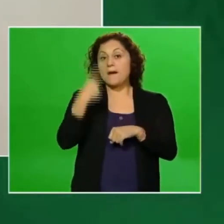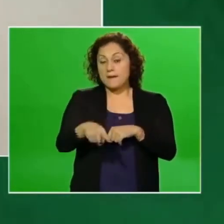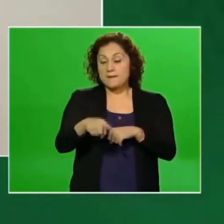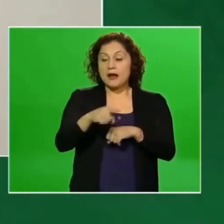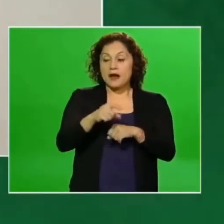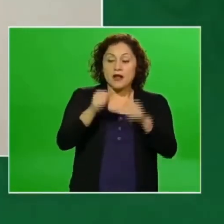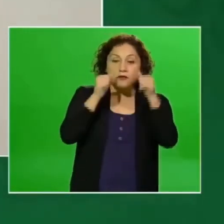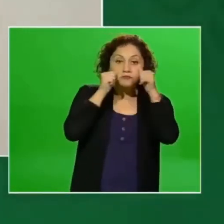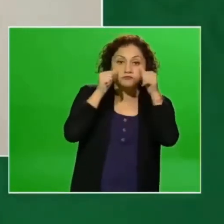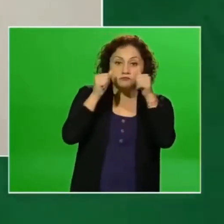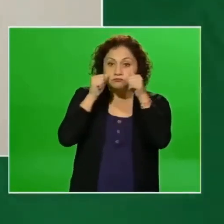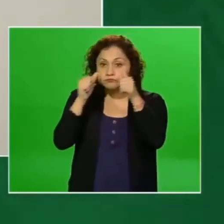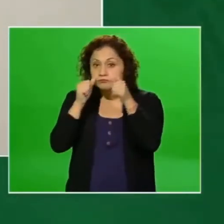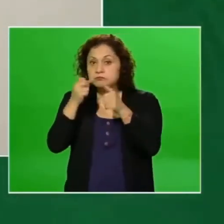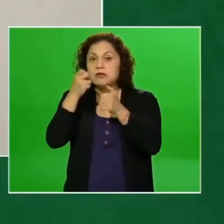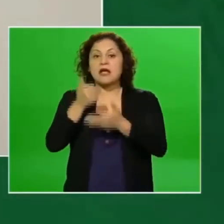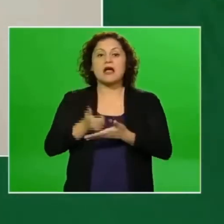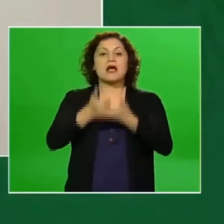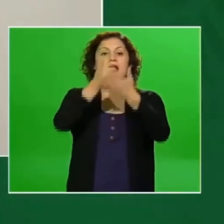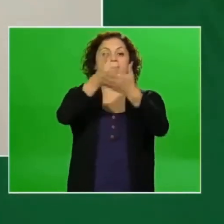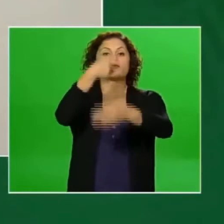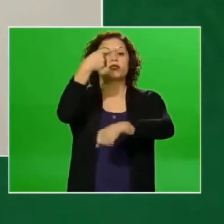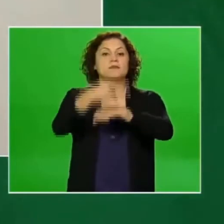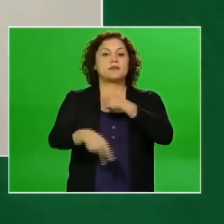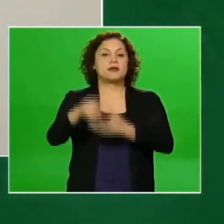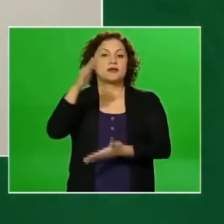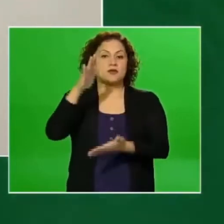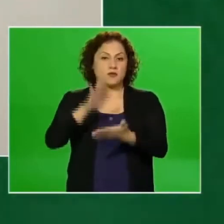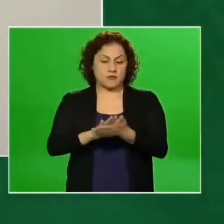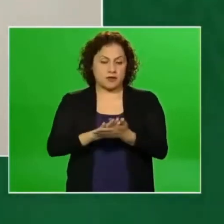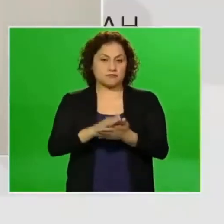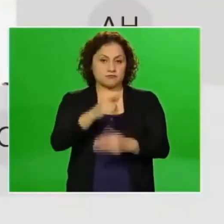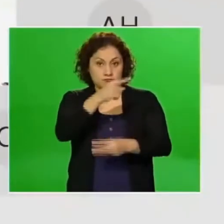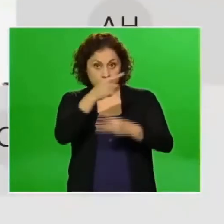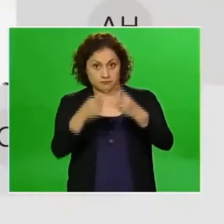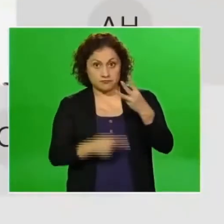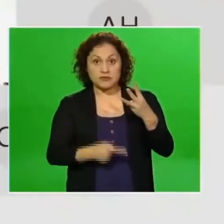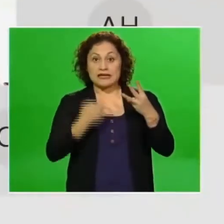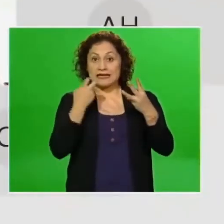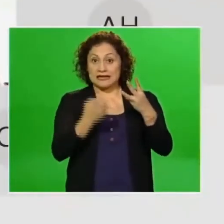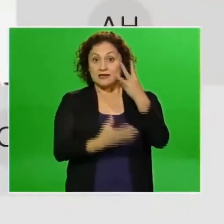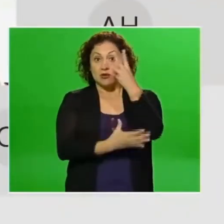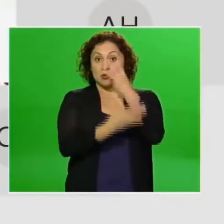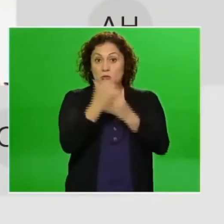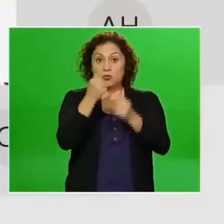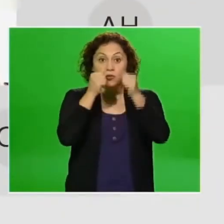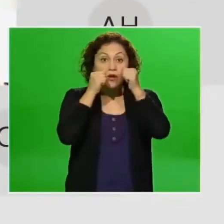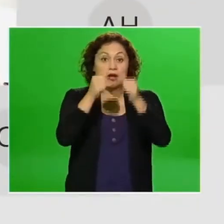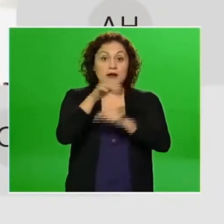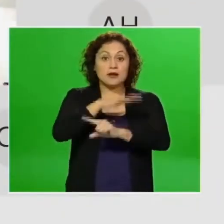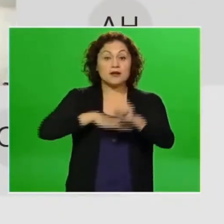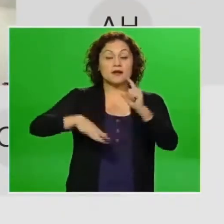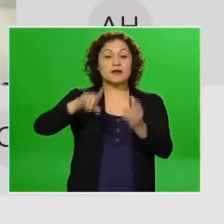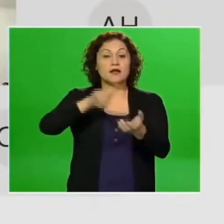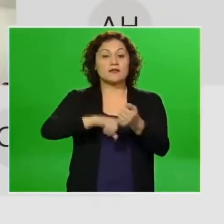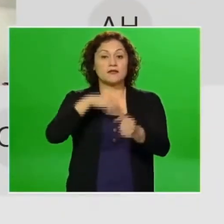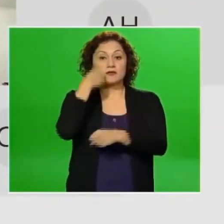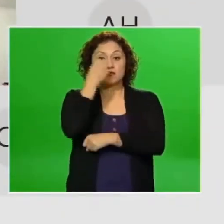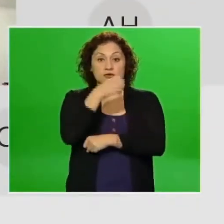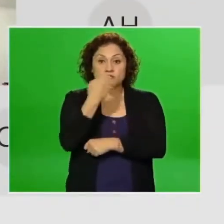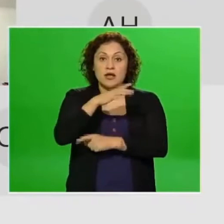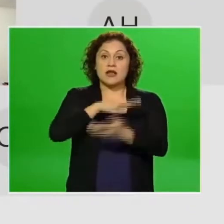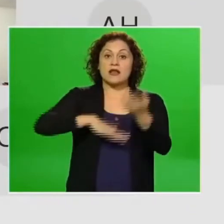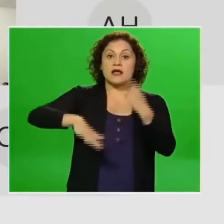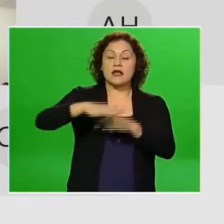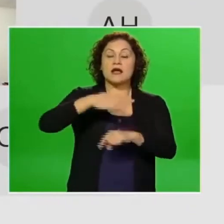a reducir. Y si se suma a los dos anteriores que hemos comentado, entonces estamos hablando precisamente de toda una serie de medidas